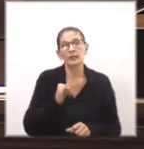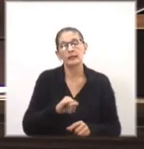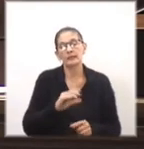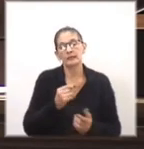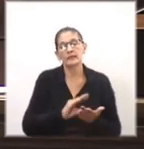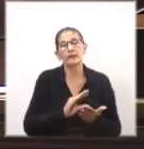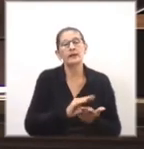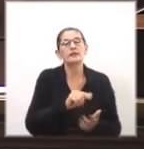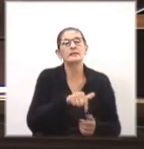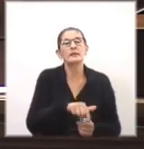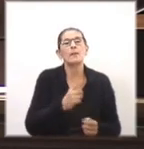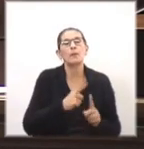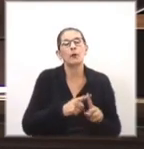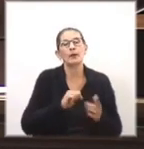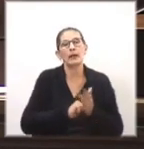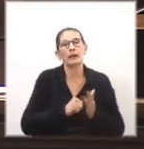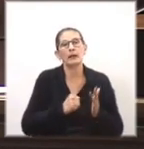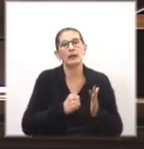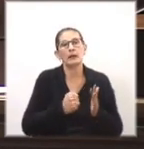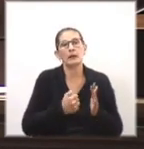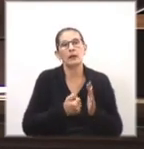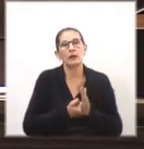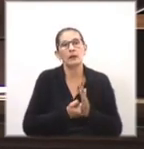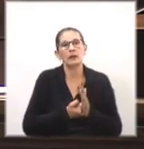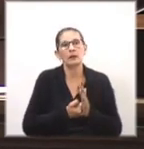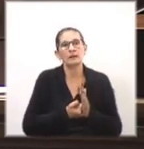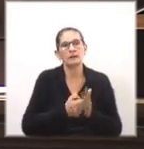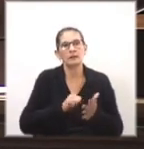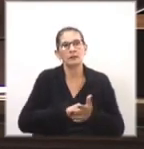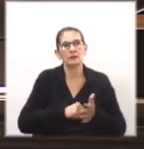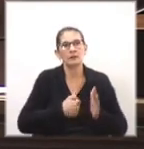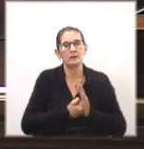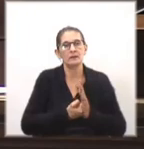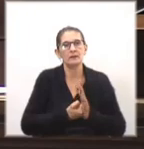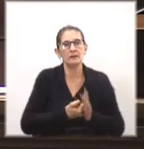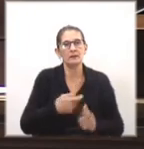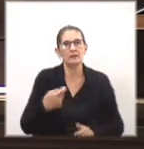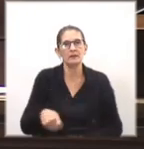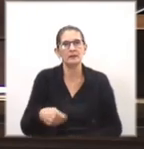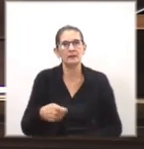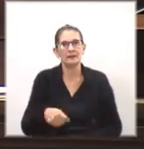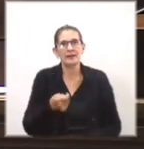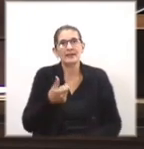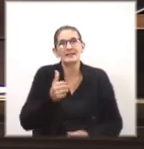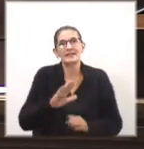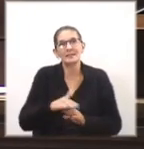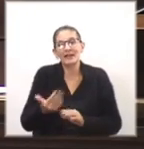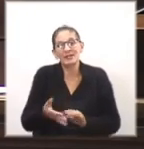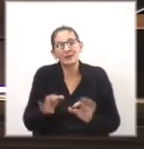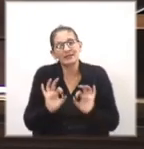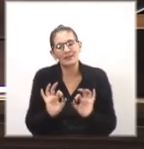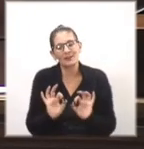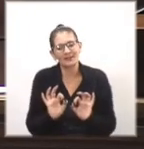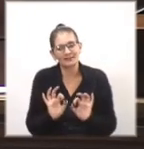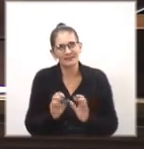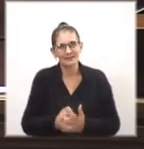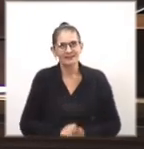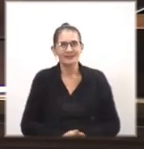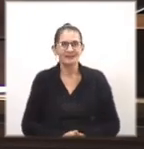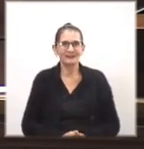actualidad por el Banco de Seguros. Casi tiré el agua, pero no llegué, de casi.